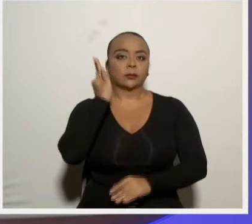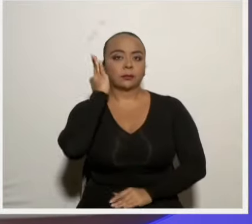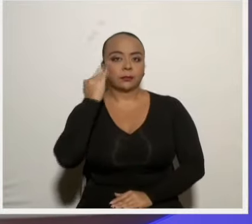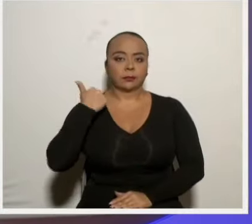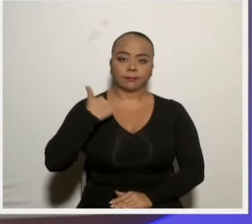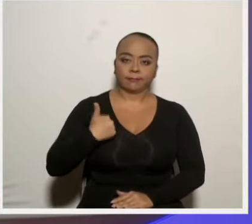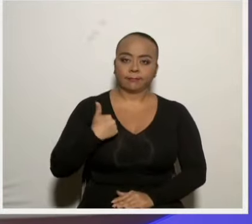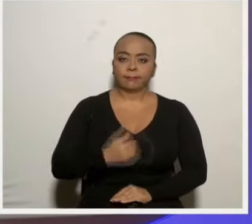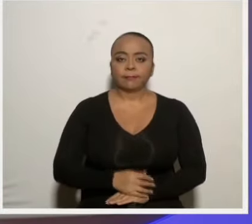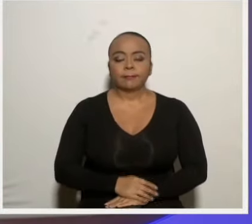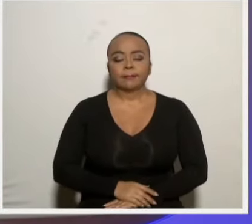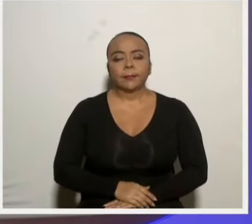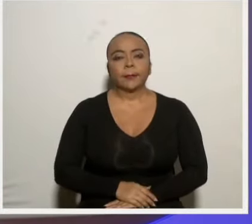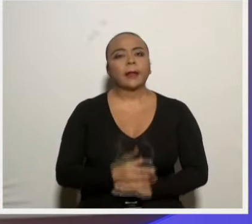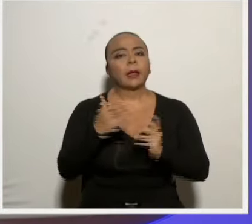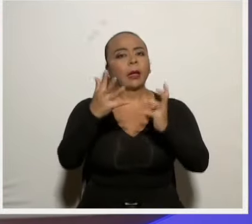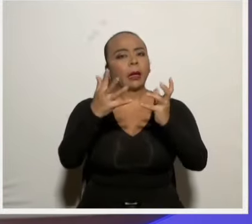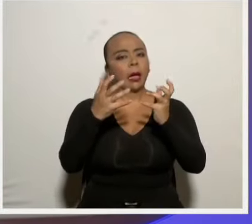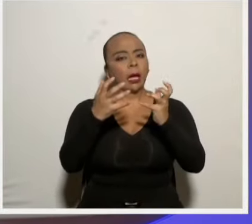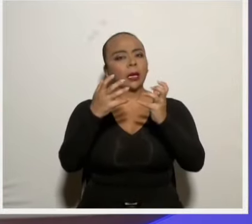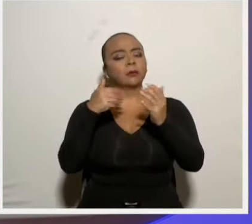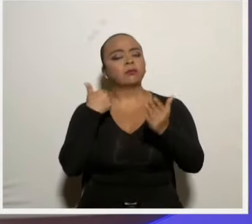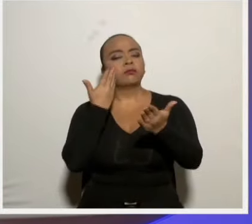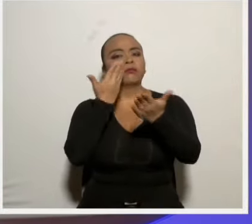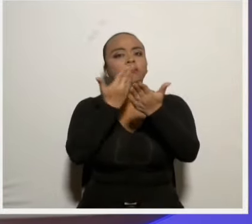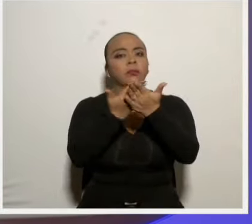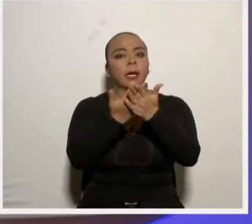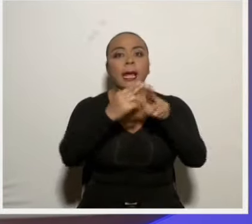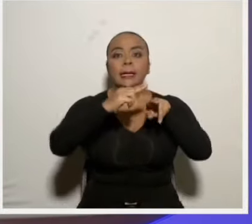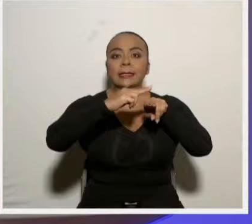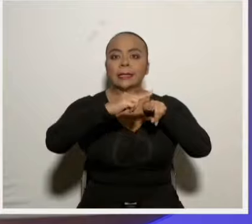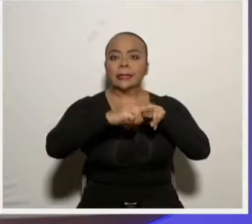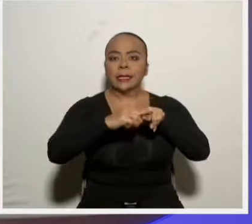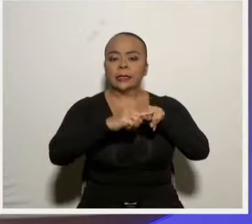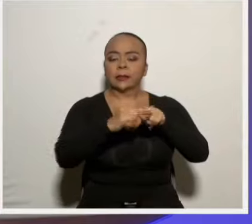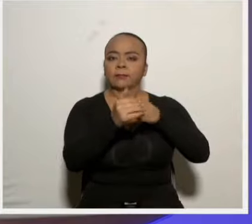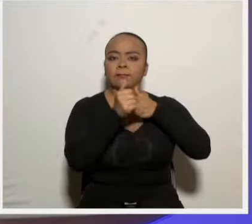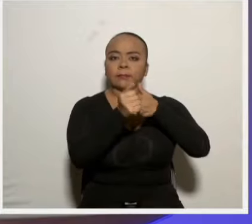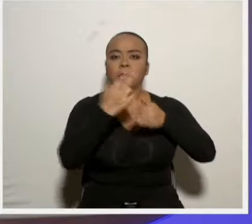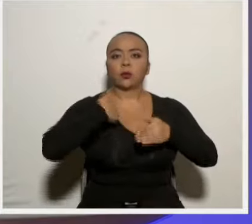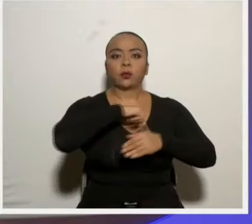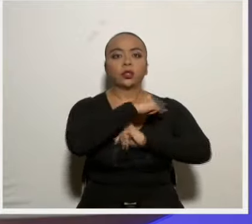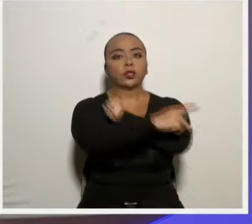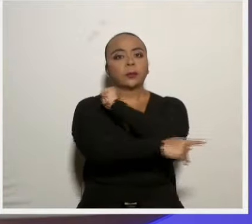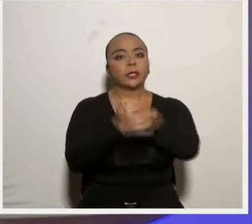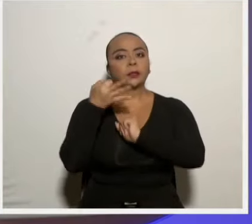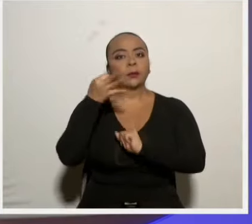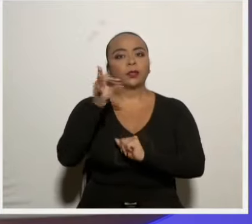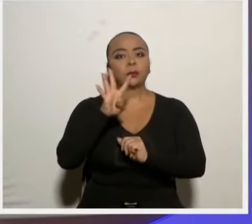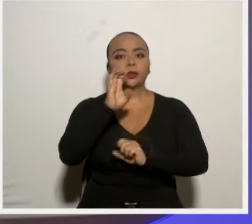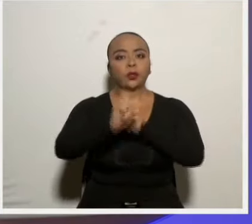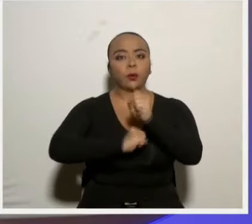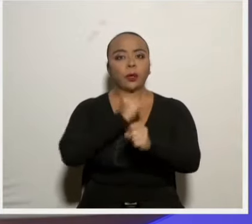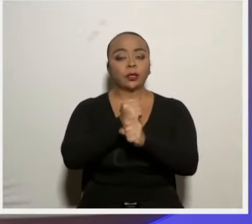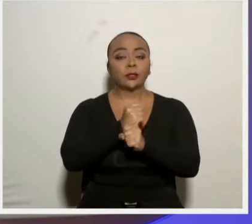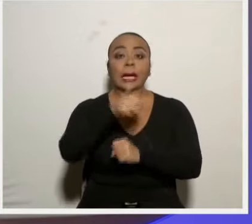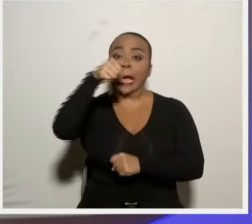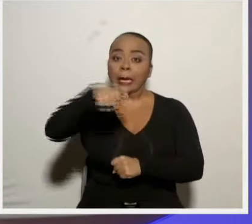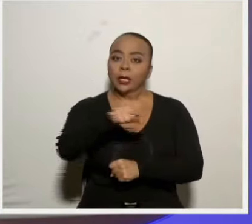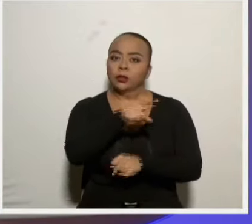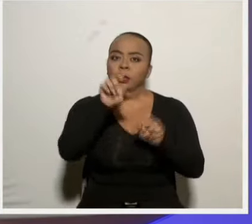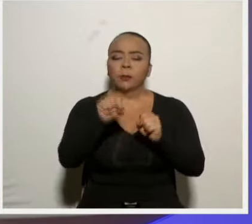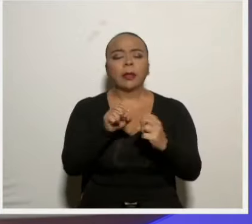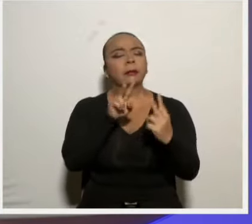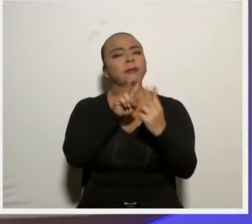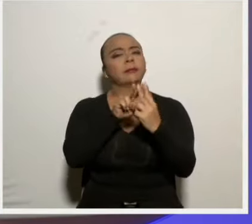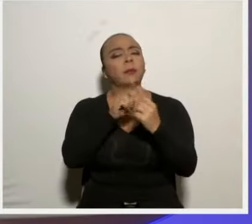y las que están queriendo llegar a la silla que regirá a nuestro país en los próximos 4 años. Aquí usted podrá conocer